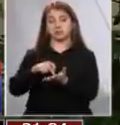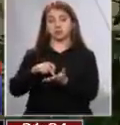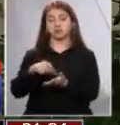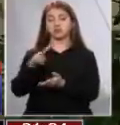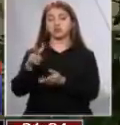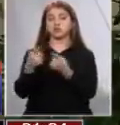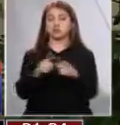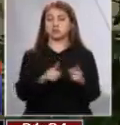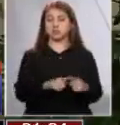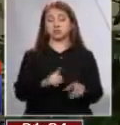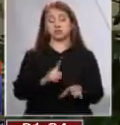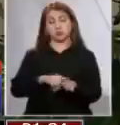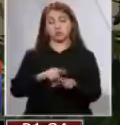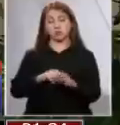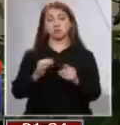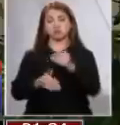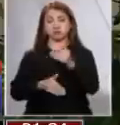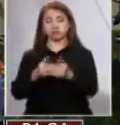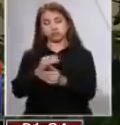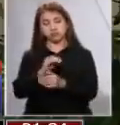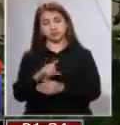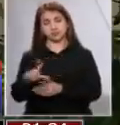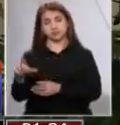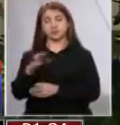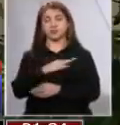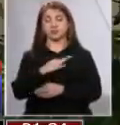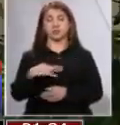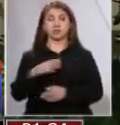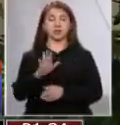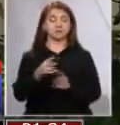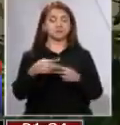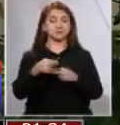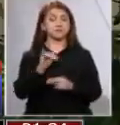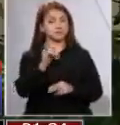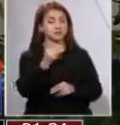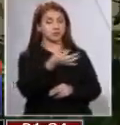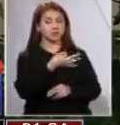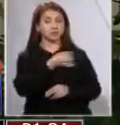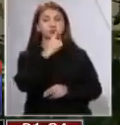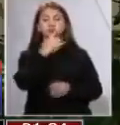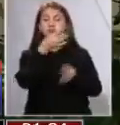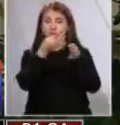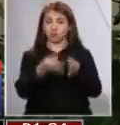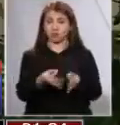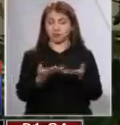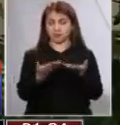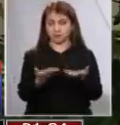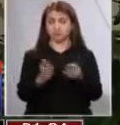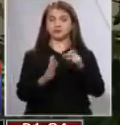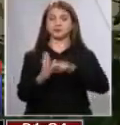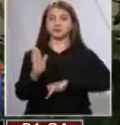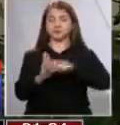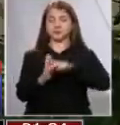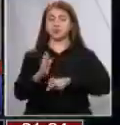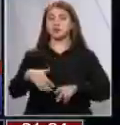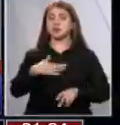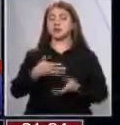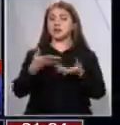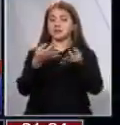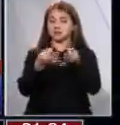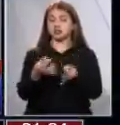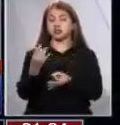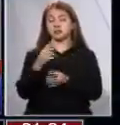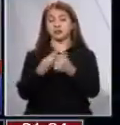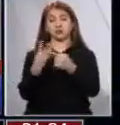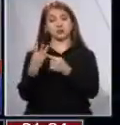sus distintas instancias progresivamente. ¿Ministra? Esperamos que... ¿Sí, Mónica? ¿Usted me confirma que entonces el proyecto pretende garantizar solo